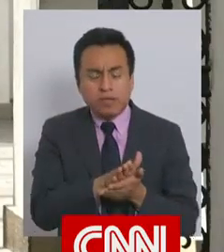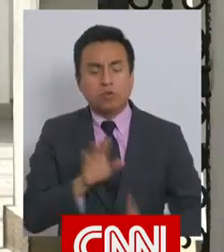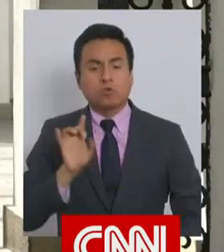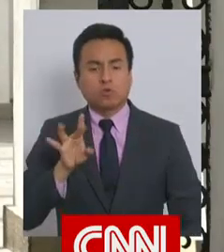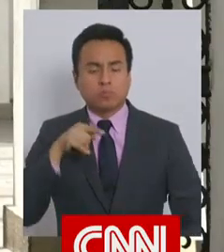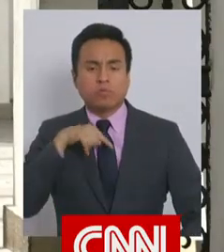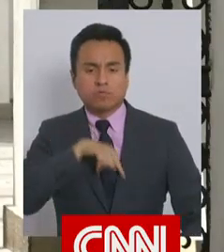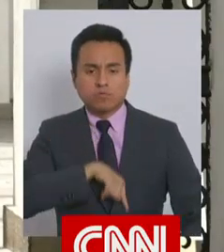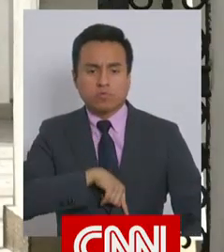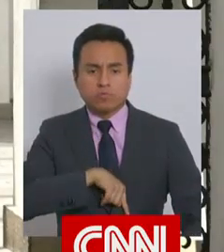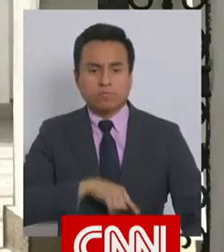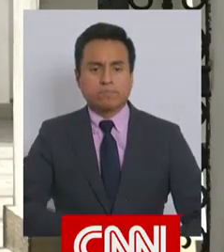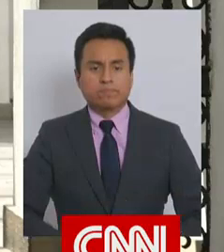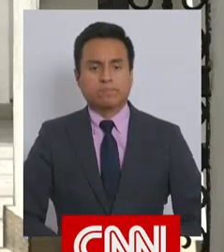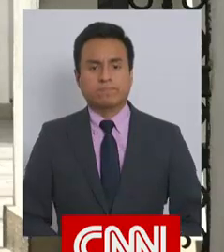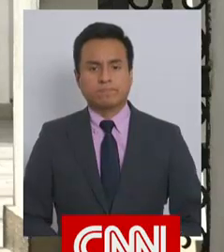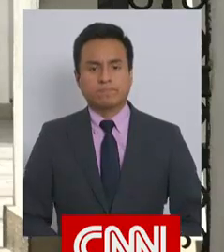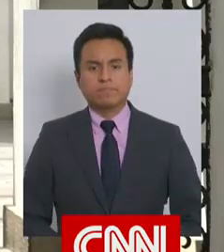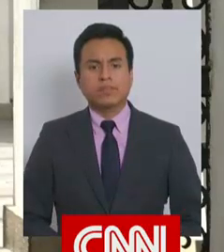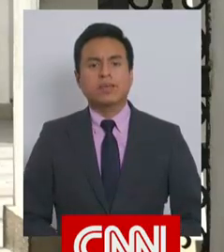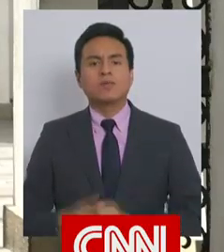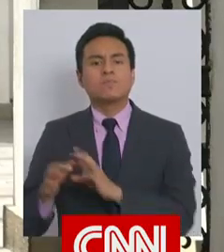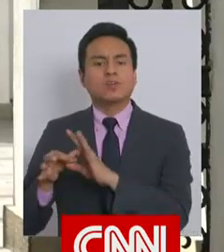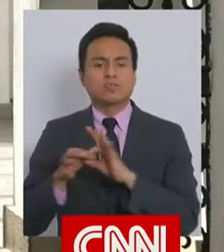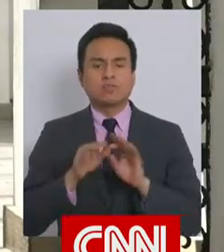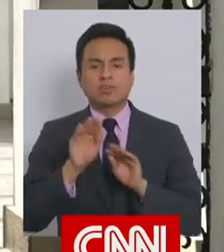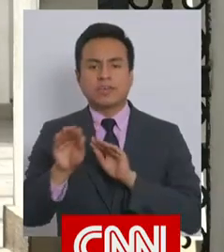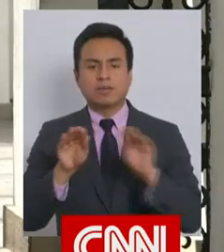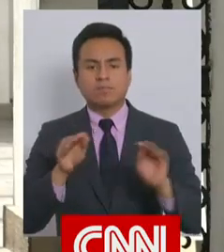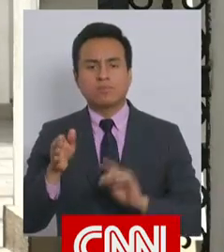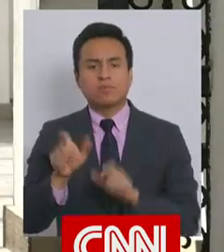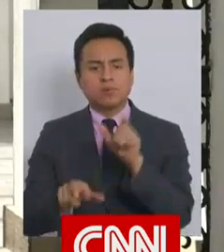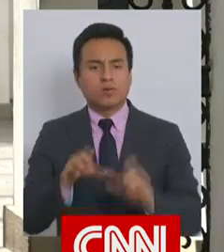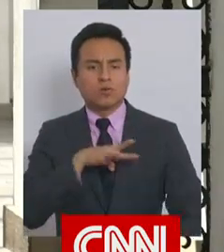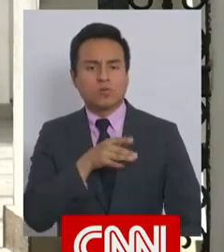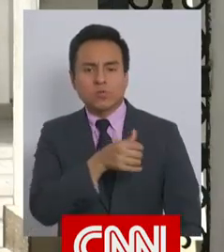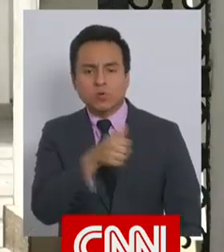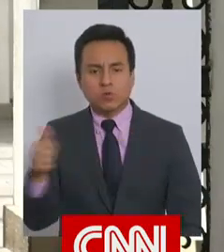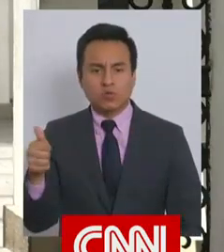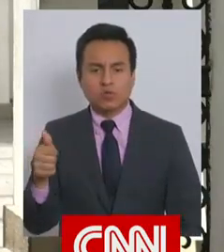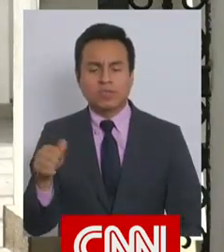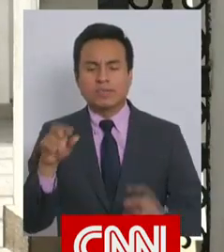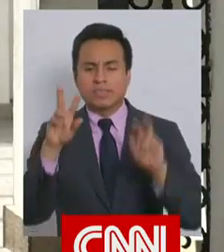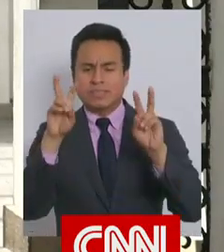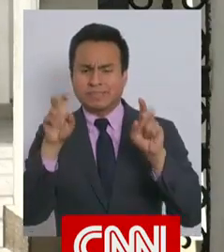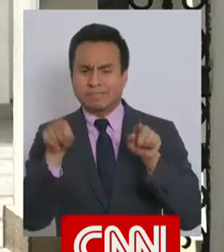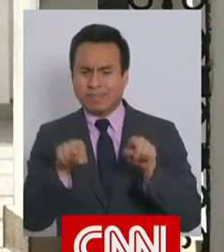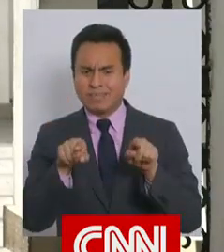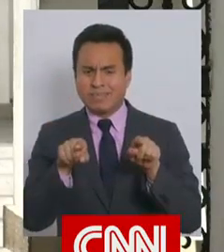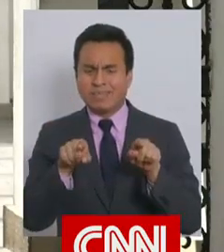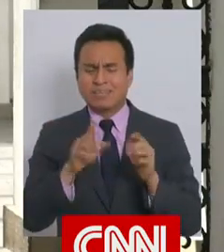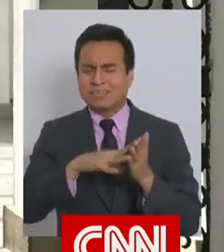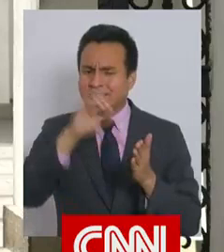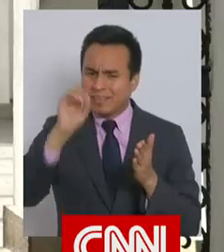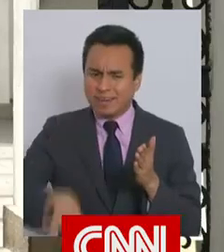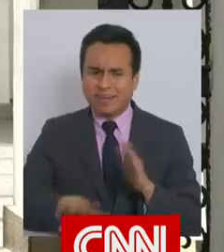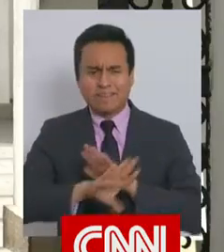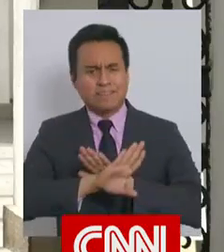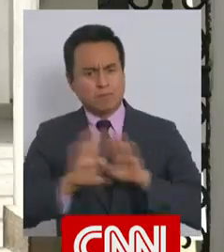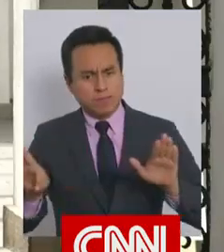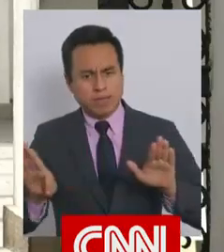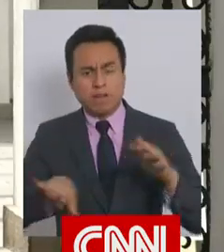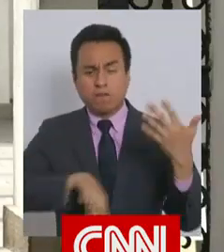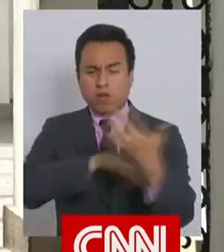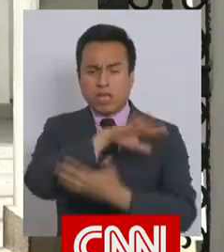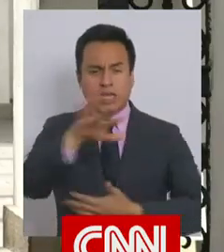dolor profundo. Y por eso llamo a todos mis compatriotas a deponer, desterrar y terminar con